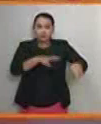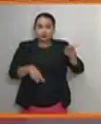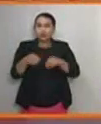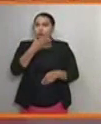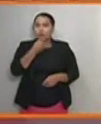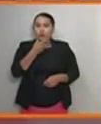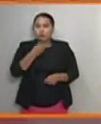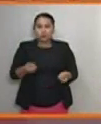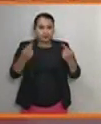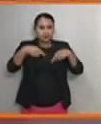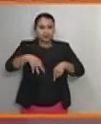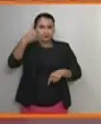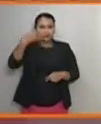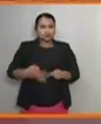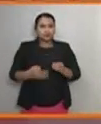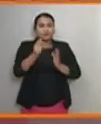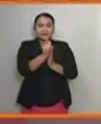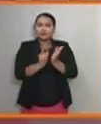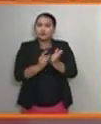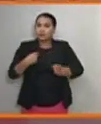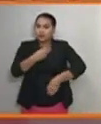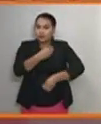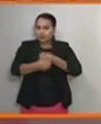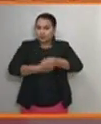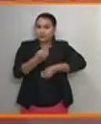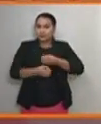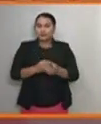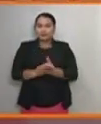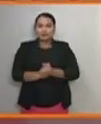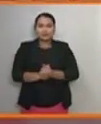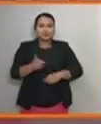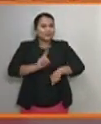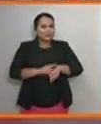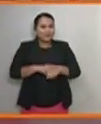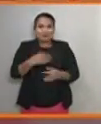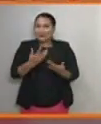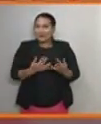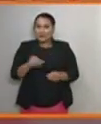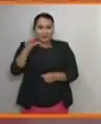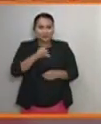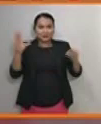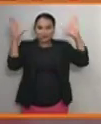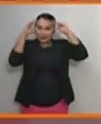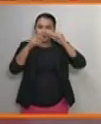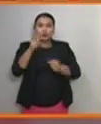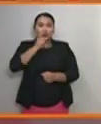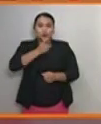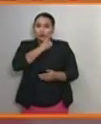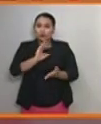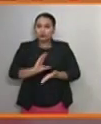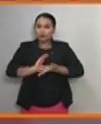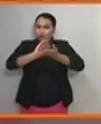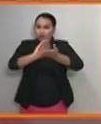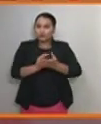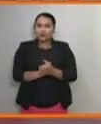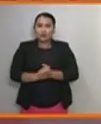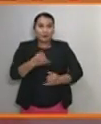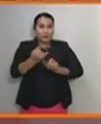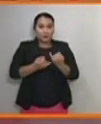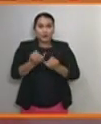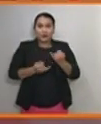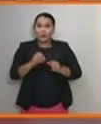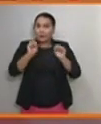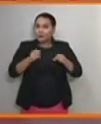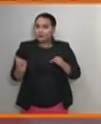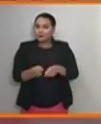quien le da transparencia a cada uno de los sorteos. Y ha llegado el momento más esperado de la noche con nuestro Loto Super Premio, porque están en juego 3